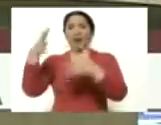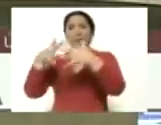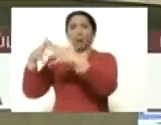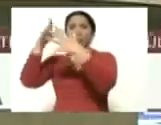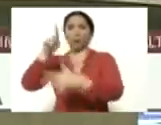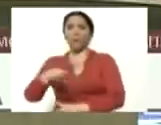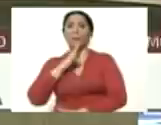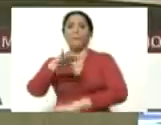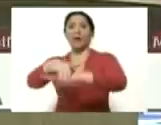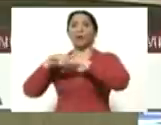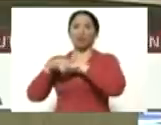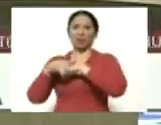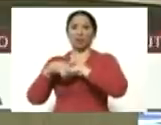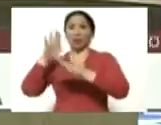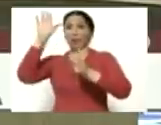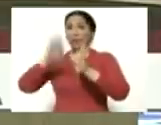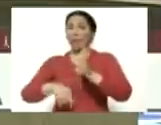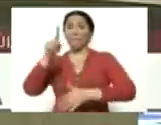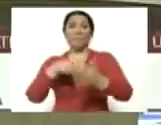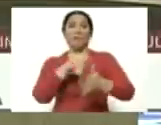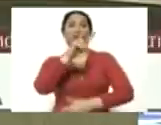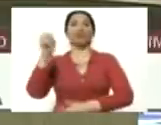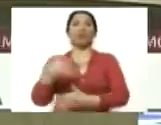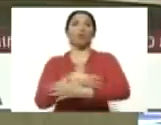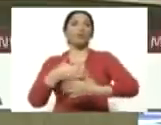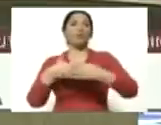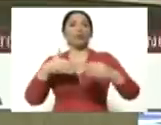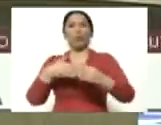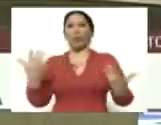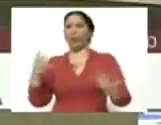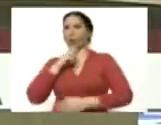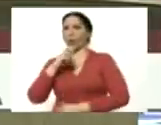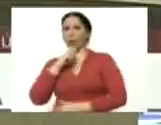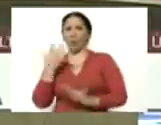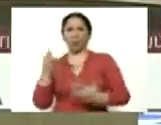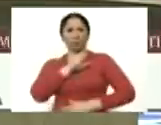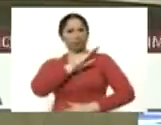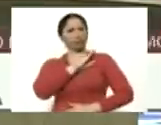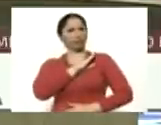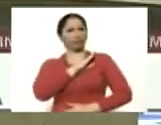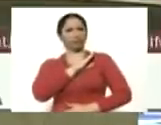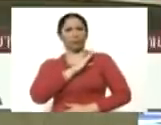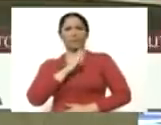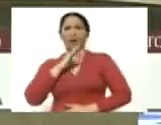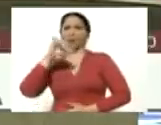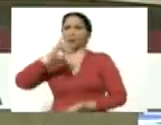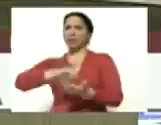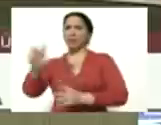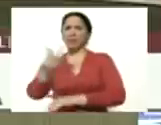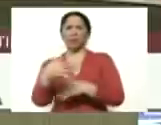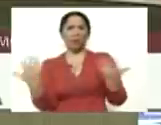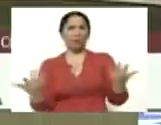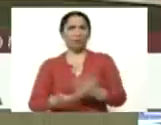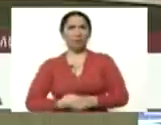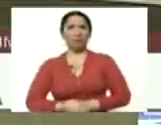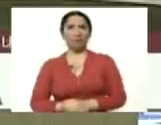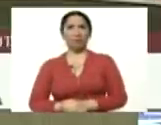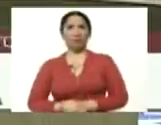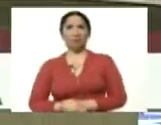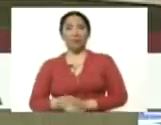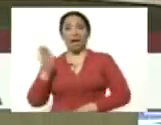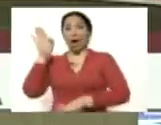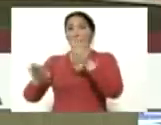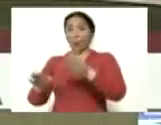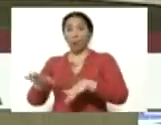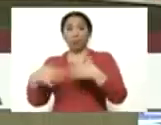el Banco de Inglaterra, que nos ha robado 1.200 millones de dólares en oro de las reservas del Banco Central. Y aun cuando